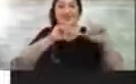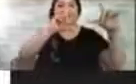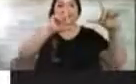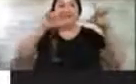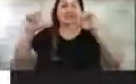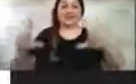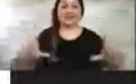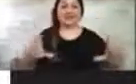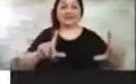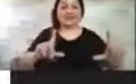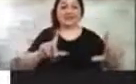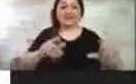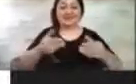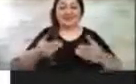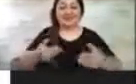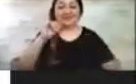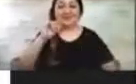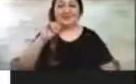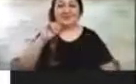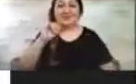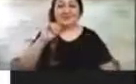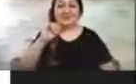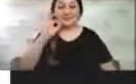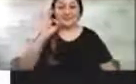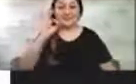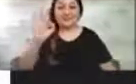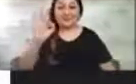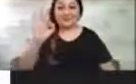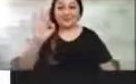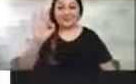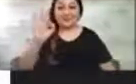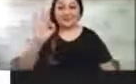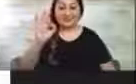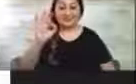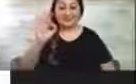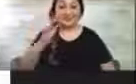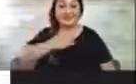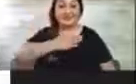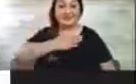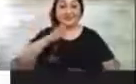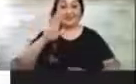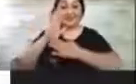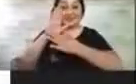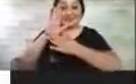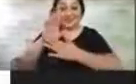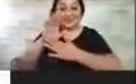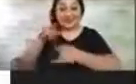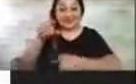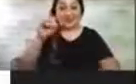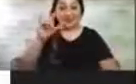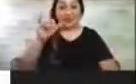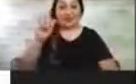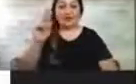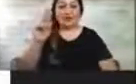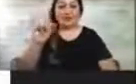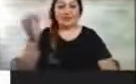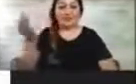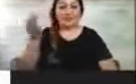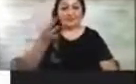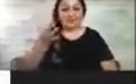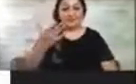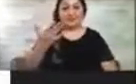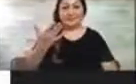Ahora, ahora sí. Perfecto. Bueno, mi presentación, como decía Olivia, es sobre